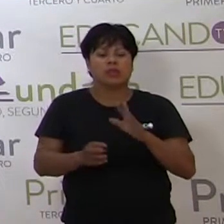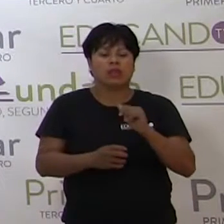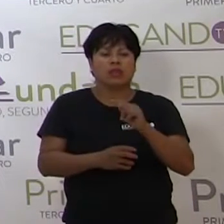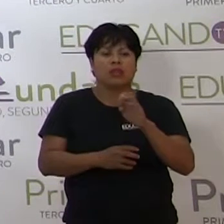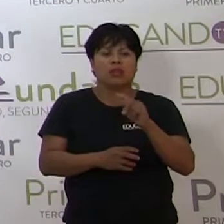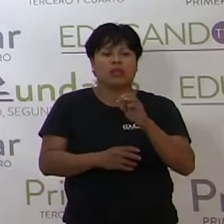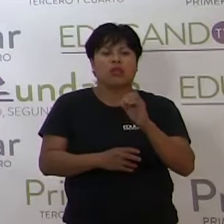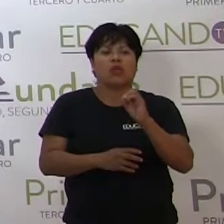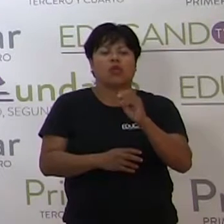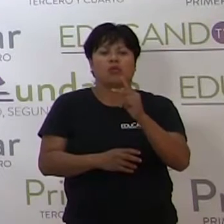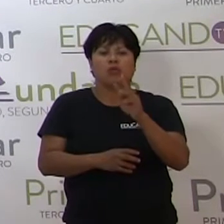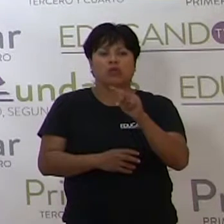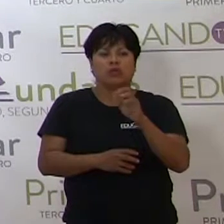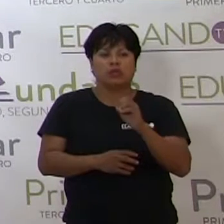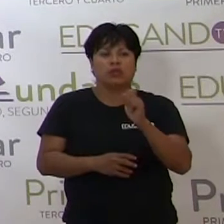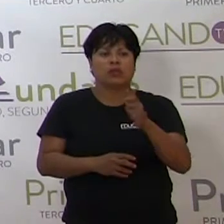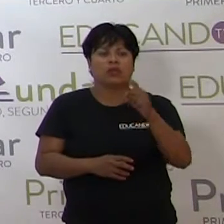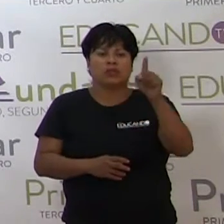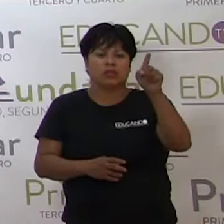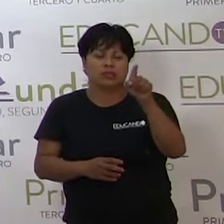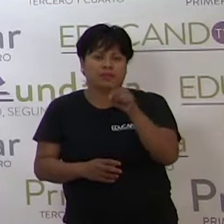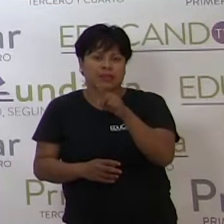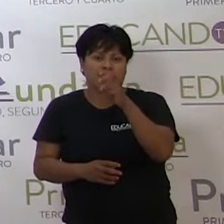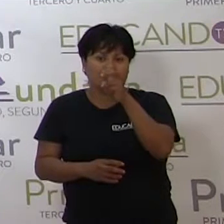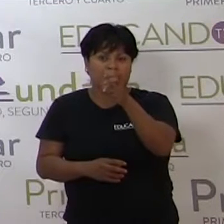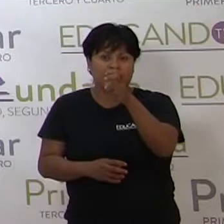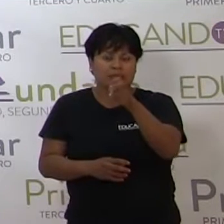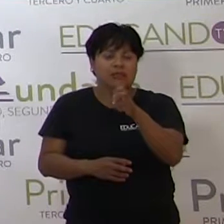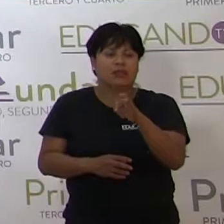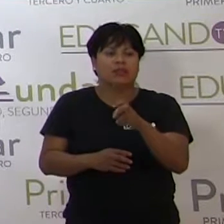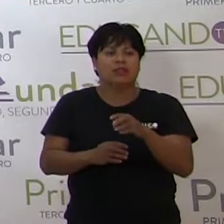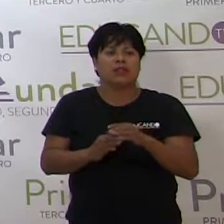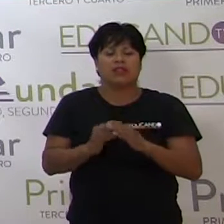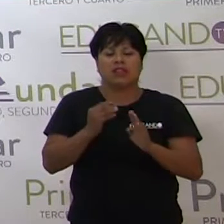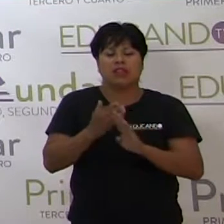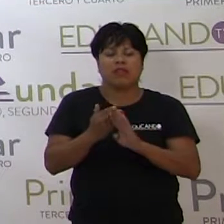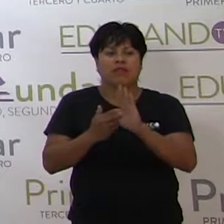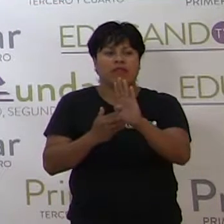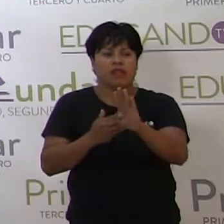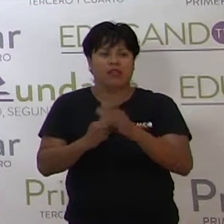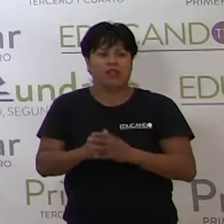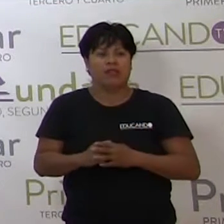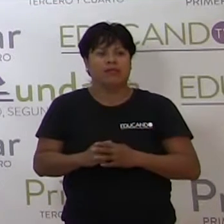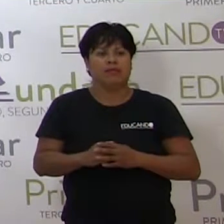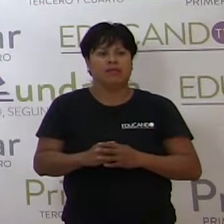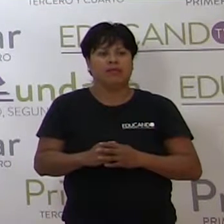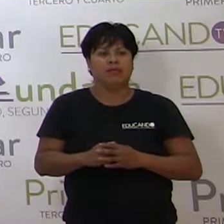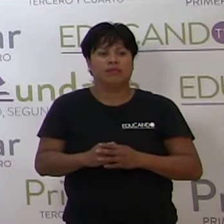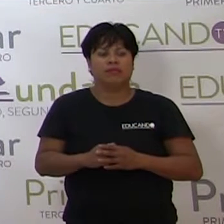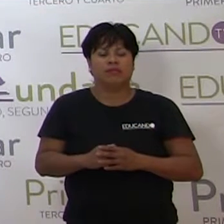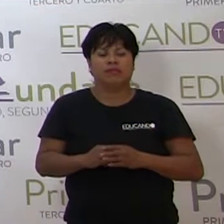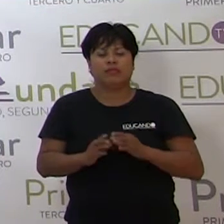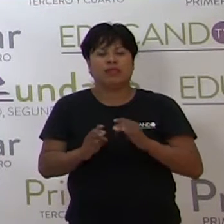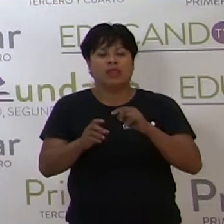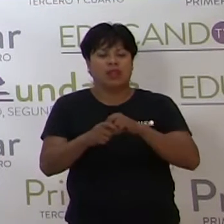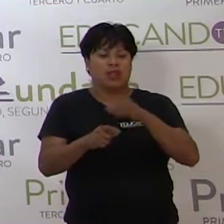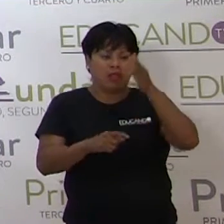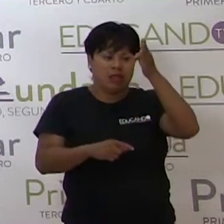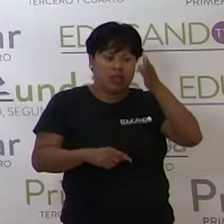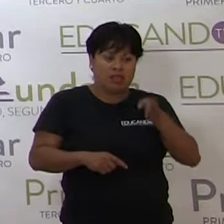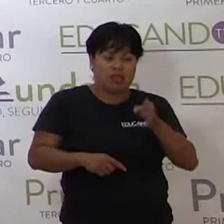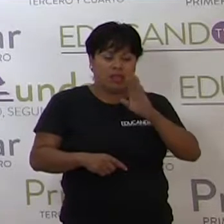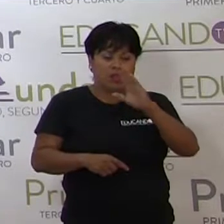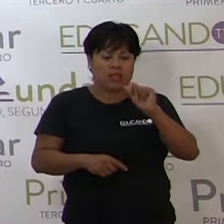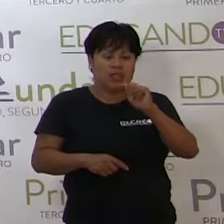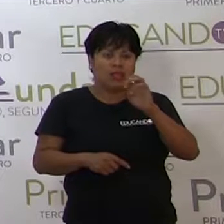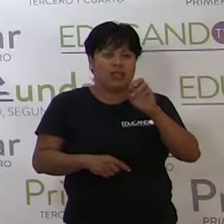opuesto. Y el cateto opuesto está exactamente enfrente. El lateral,